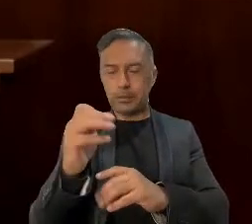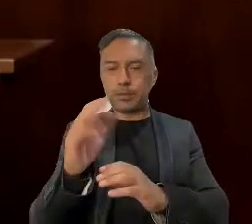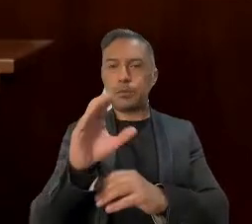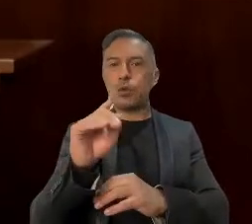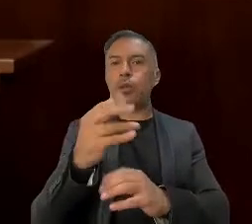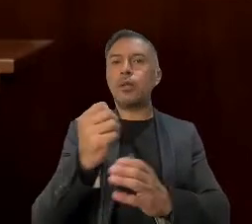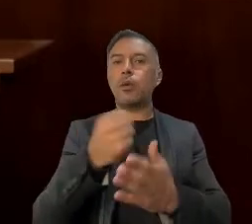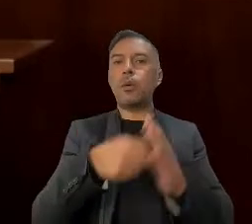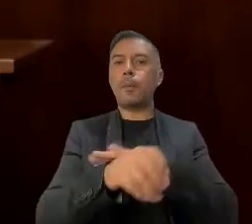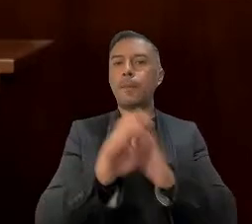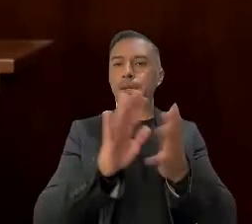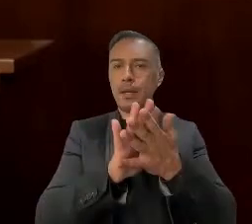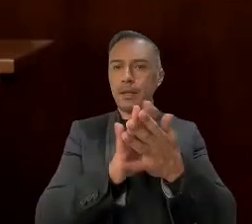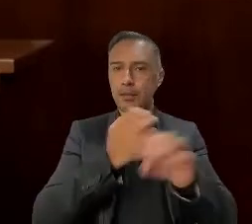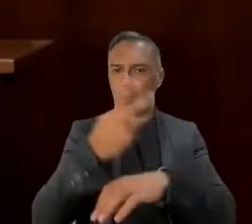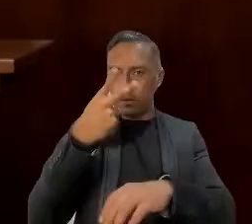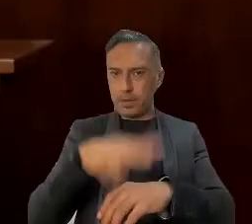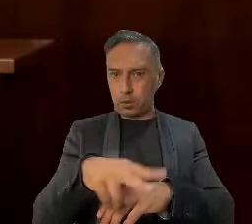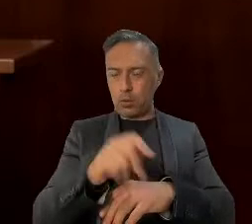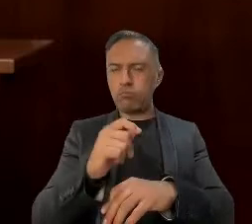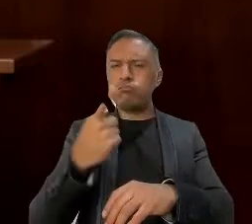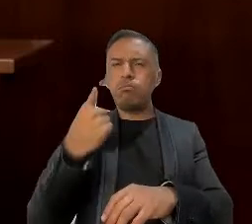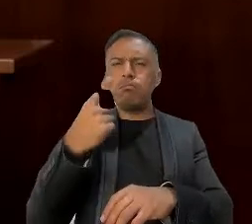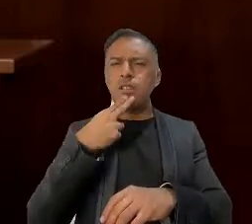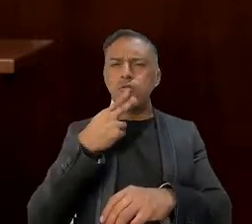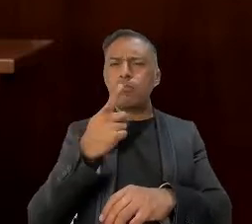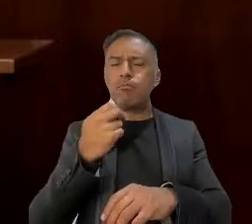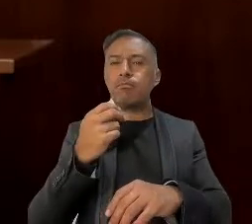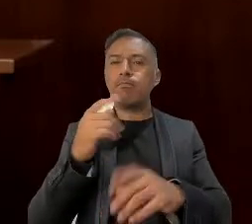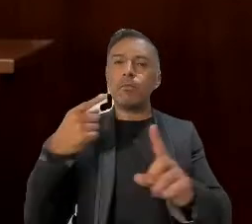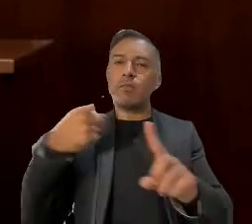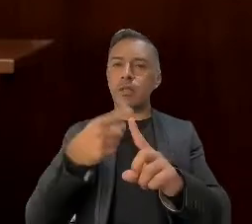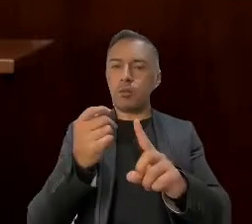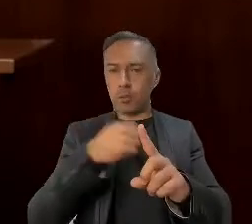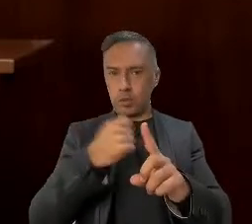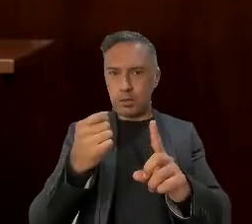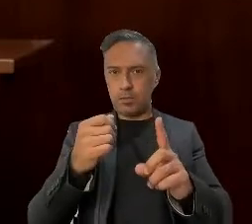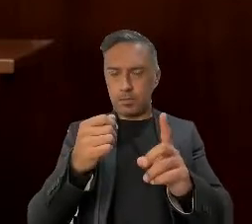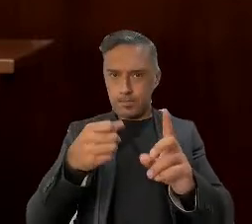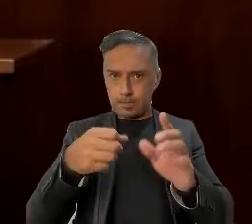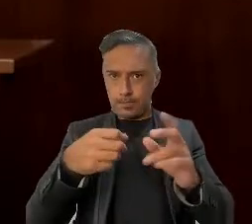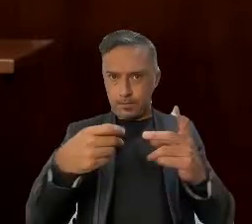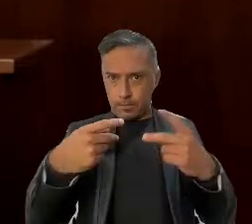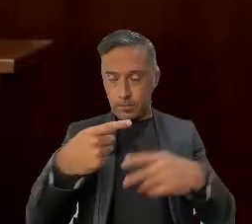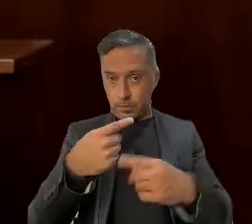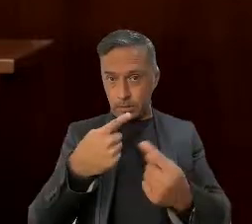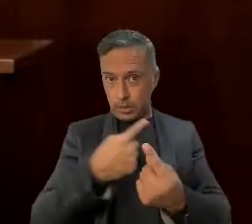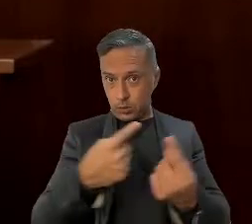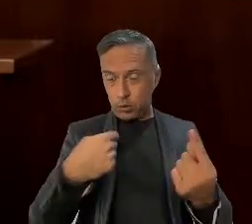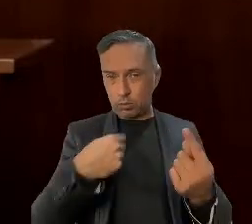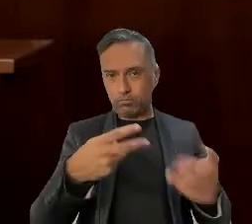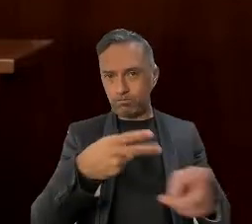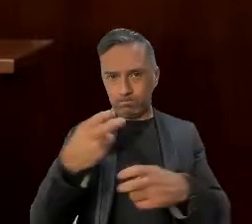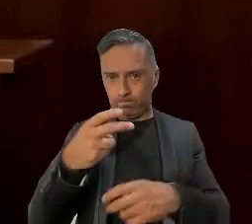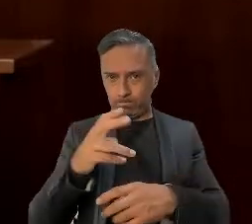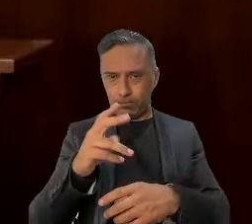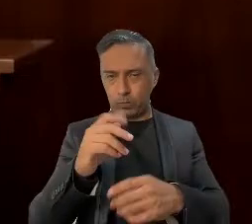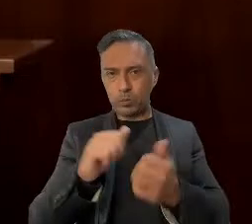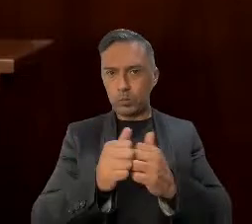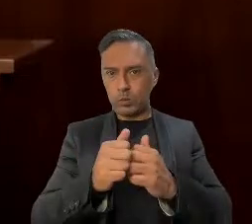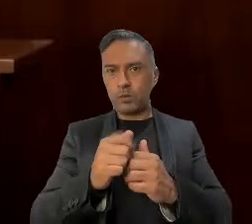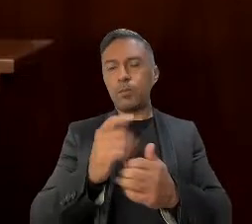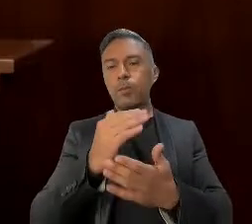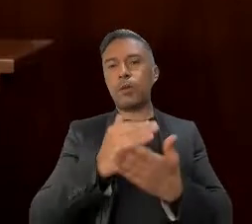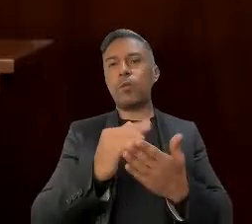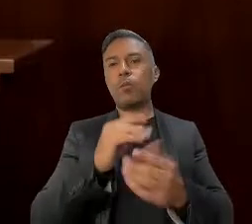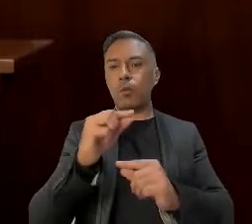del Estado de México con la finalidad de agravar el delito sustracción de menor y eficientar los procesos de